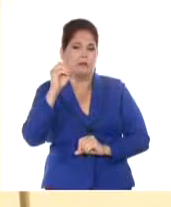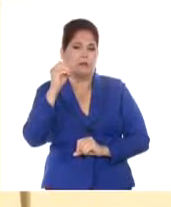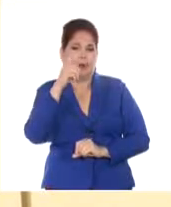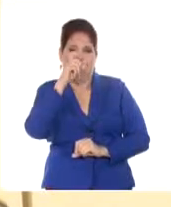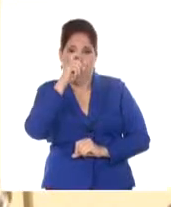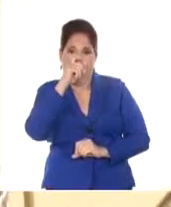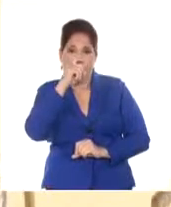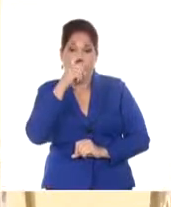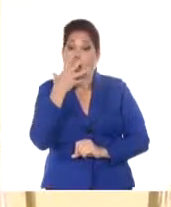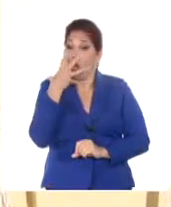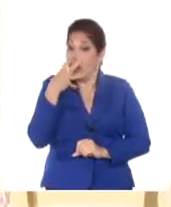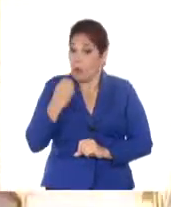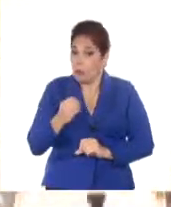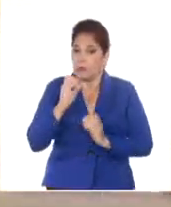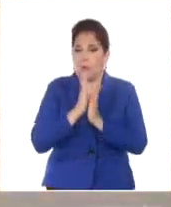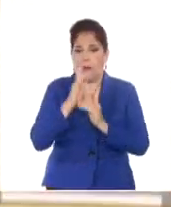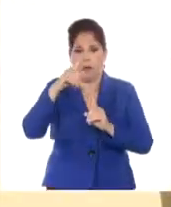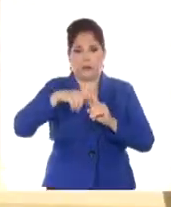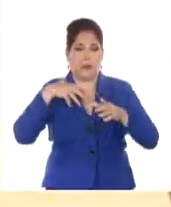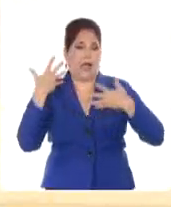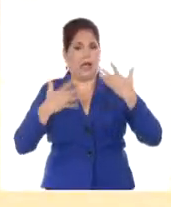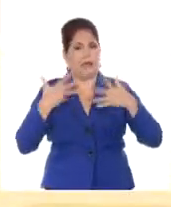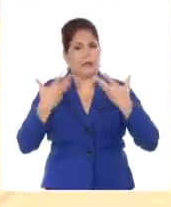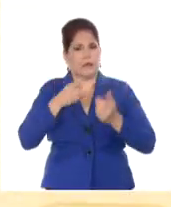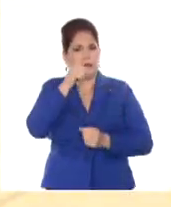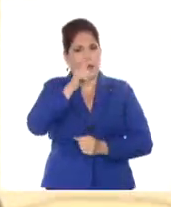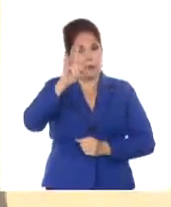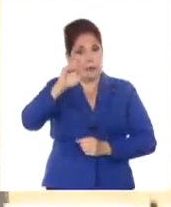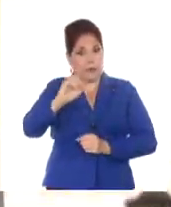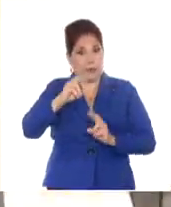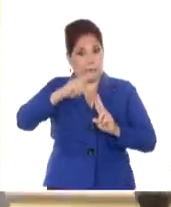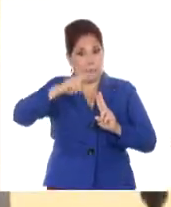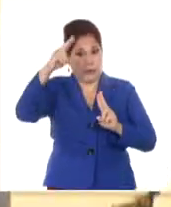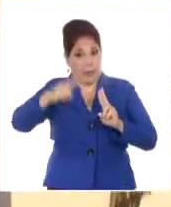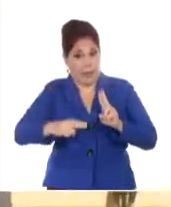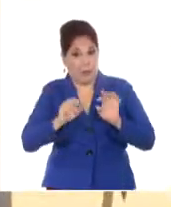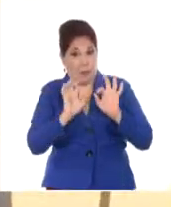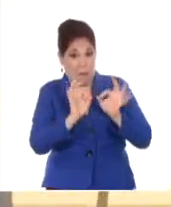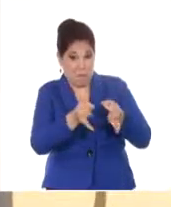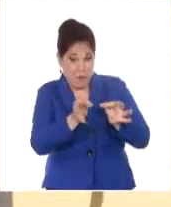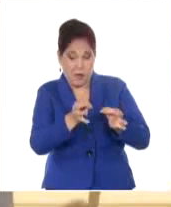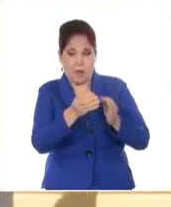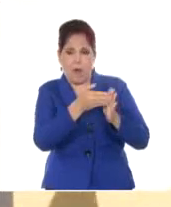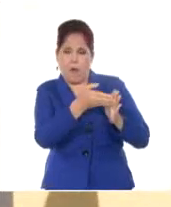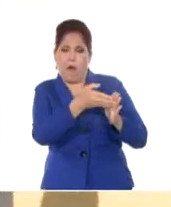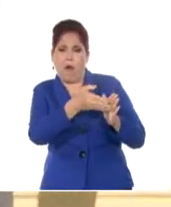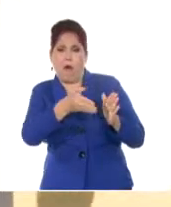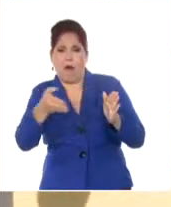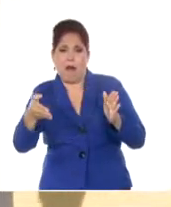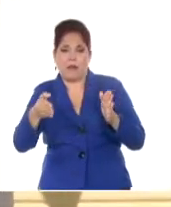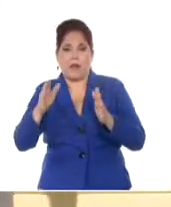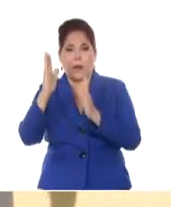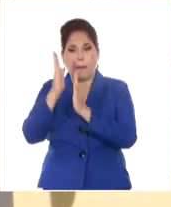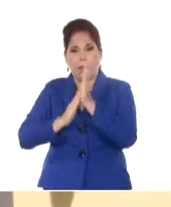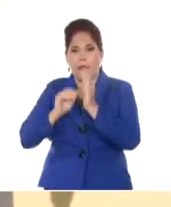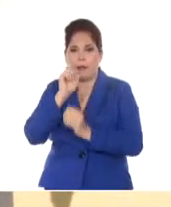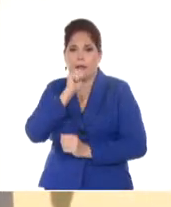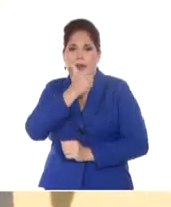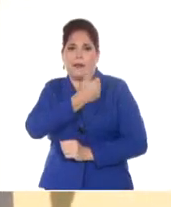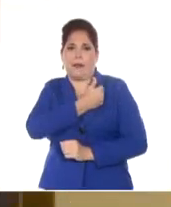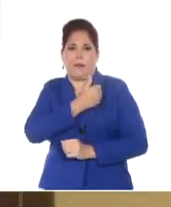Matanzas. Las actividades por el aniversario 160 del Teatro Sauto se extenderán hasta el mes de